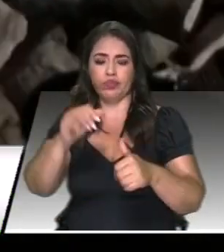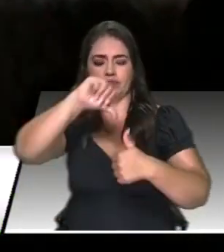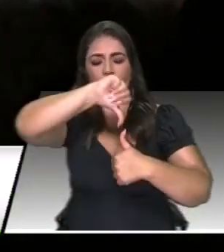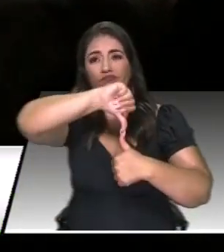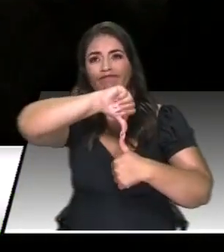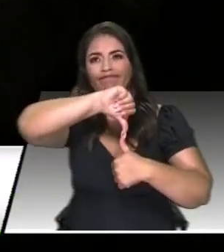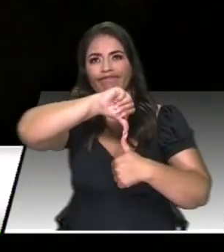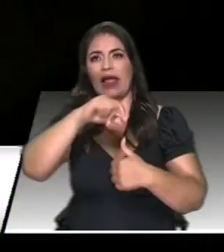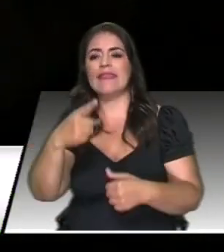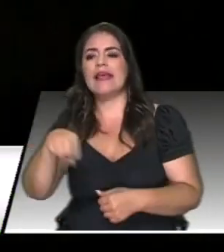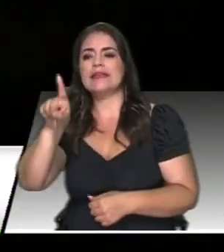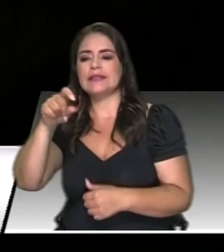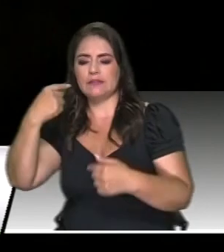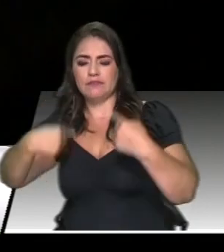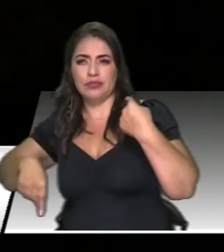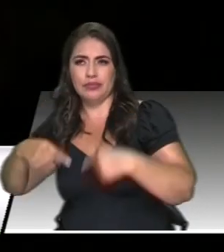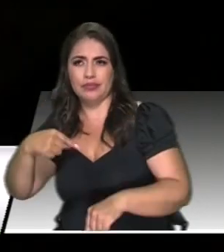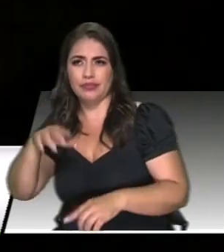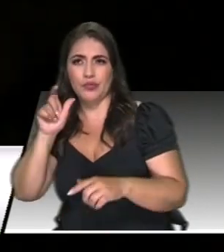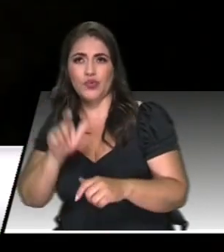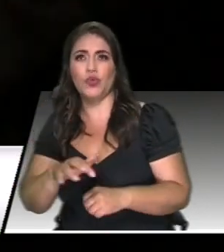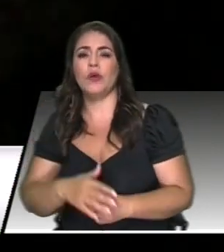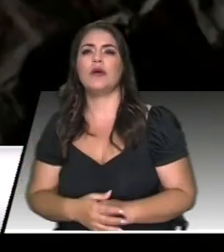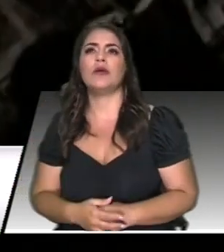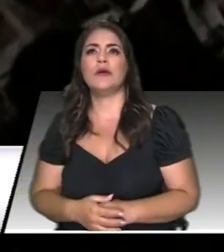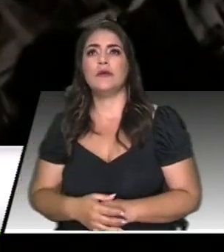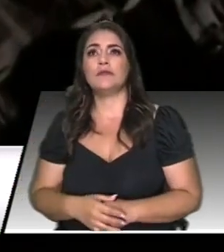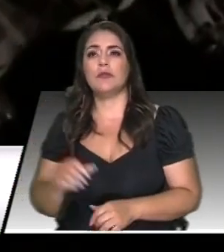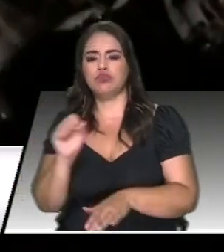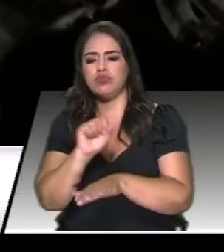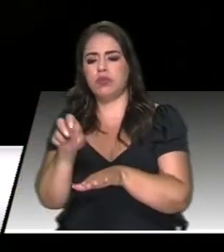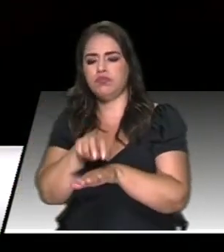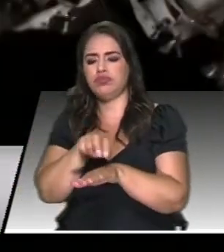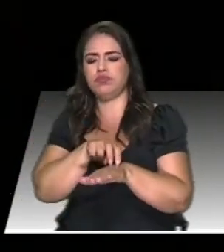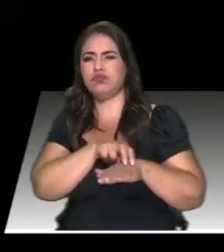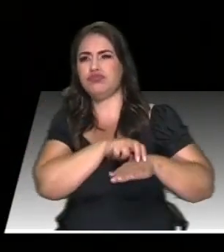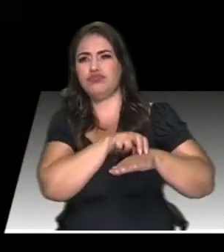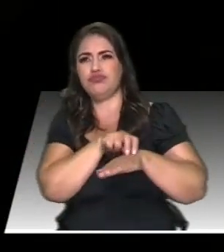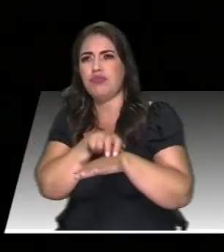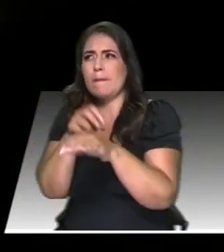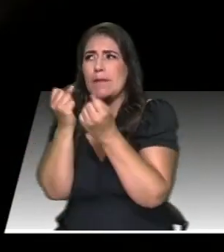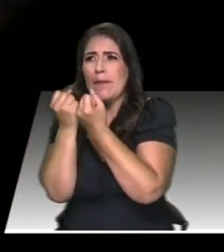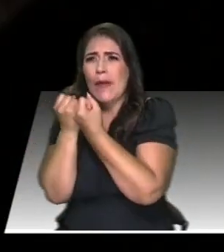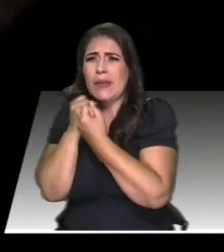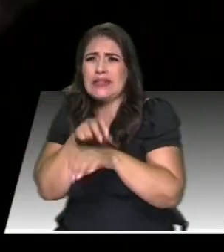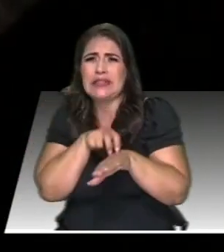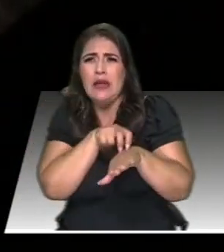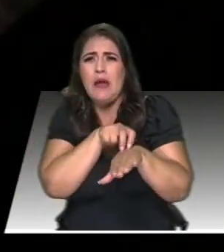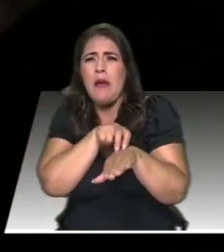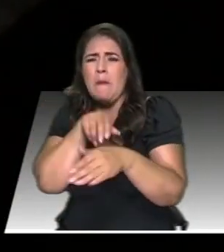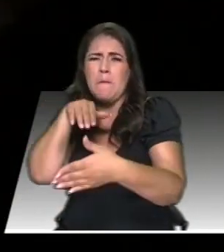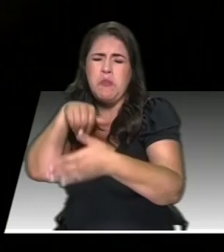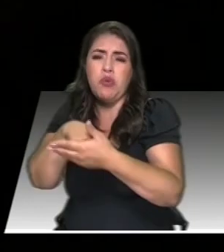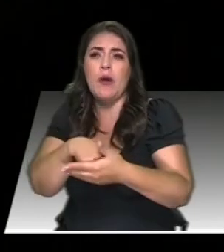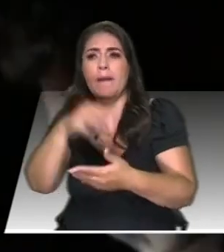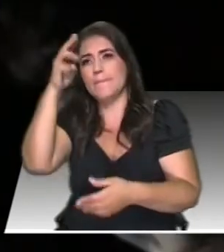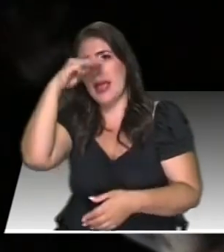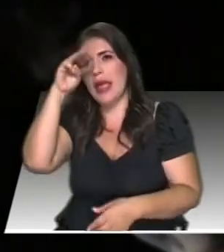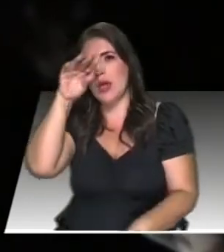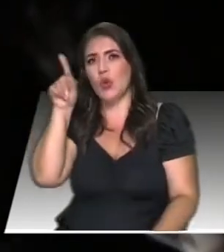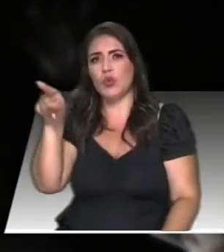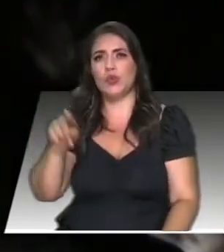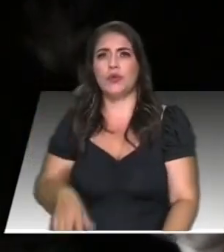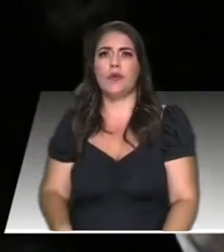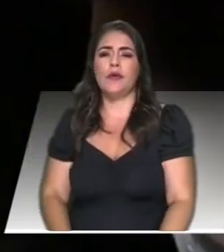y otros 16 resultaron heridos cuando la camioneta en la que viajaban asignados sufrió un accidente en el estado mexicano de chiapas